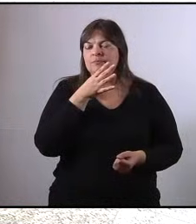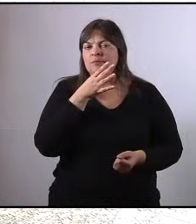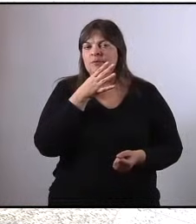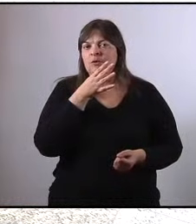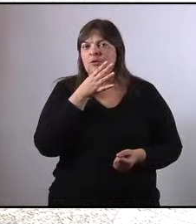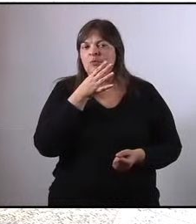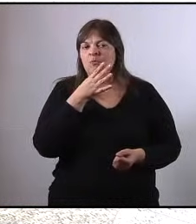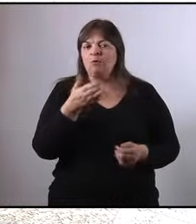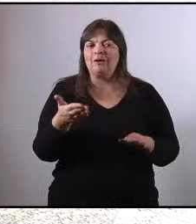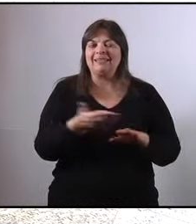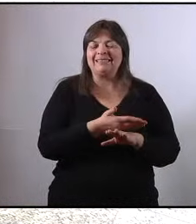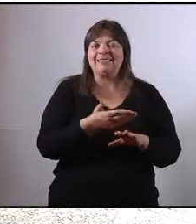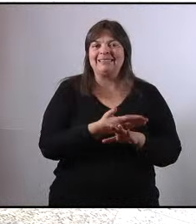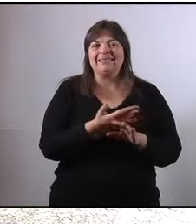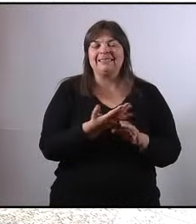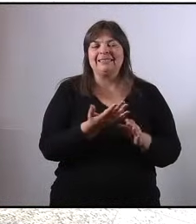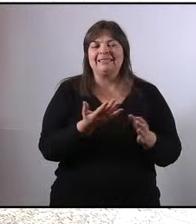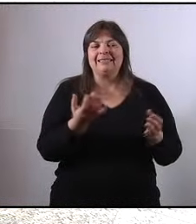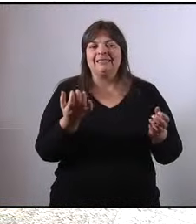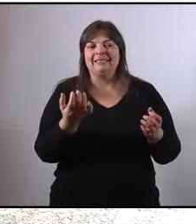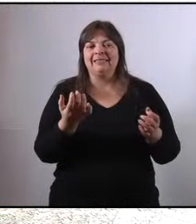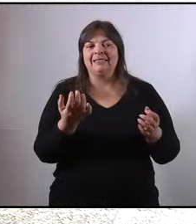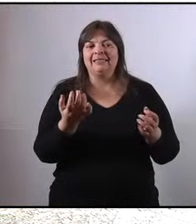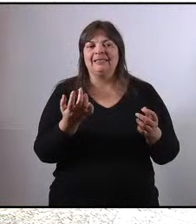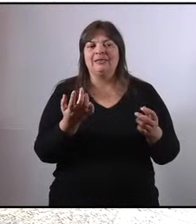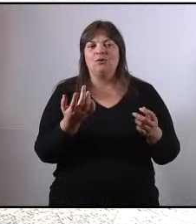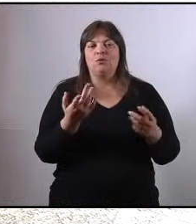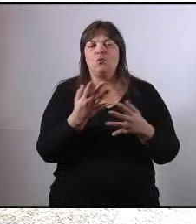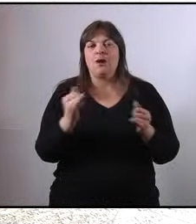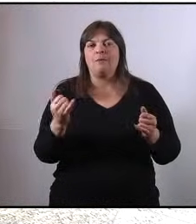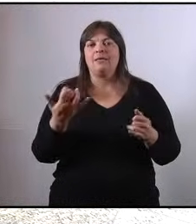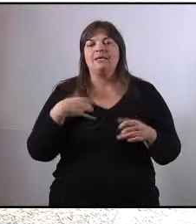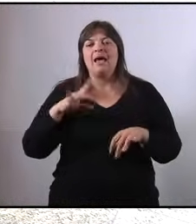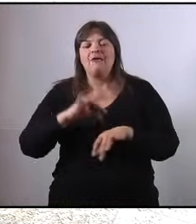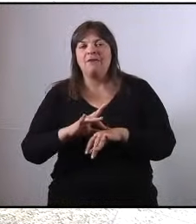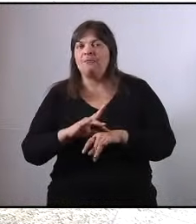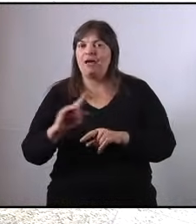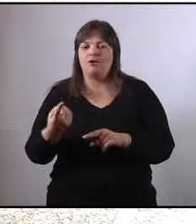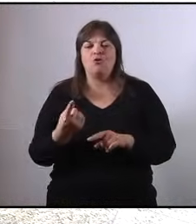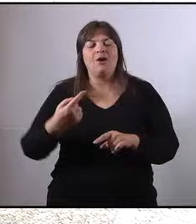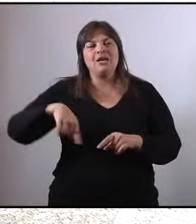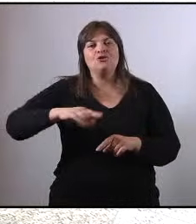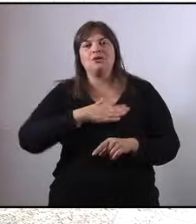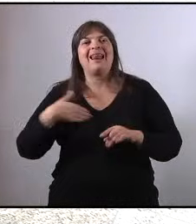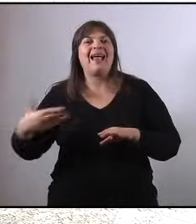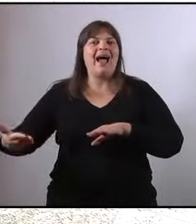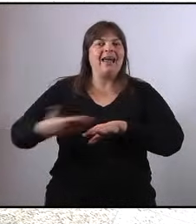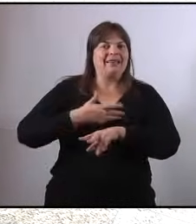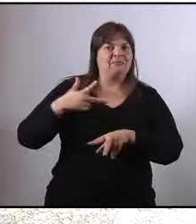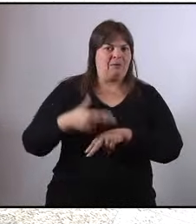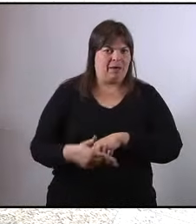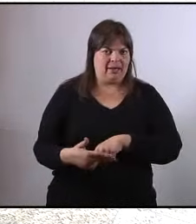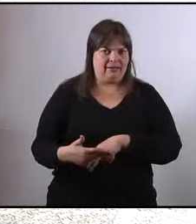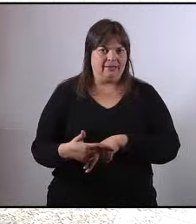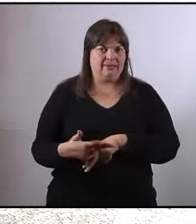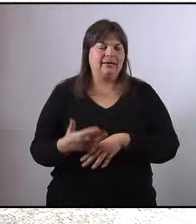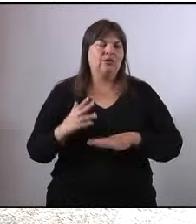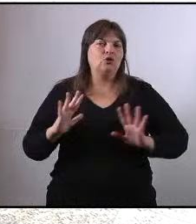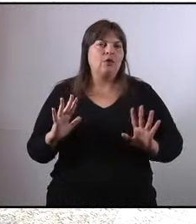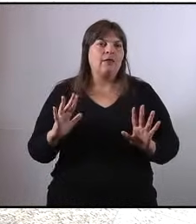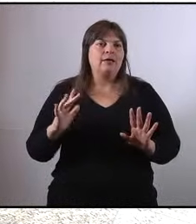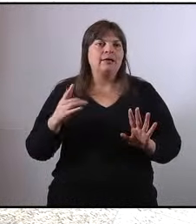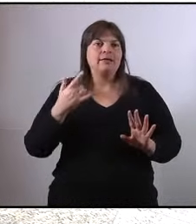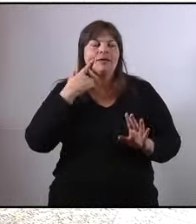actuar previamente más que actuar una vez que haya algún caso. Entonces, me gustaría saber si dentro de